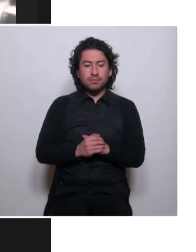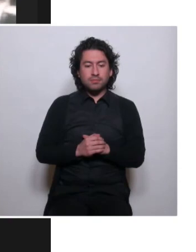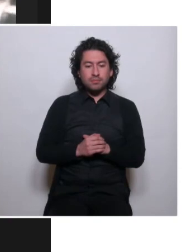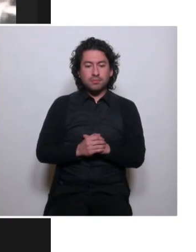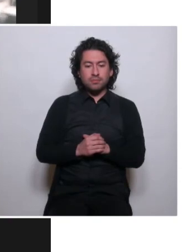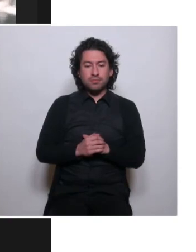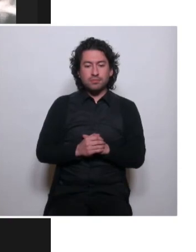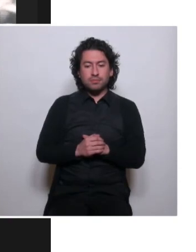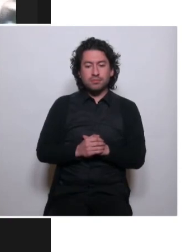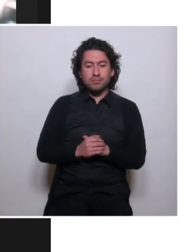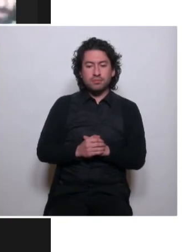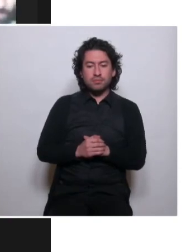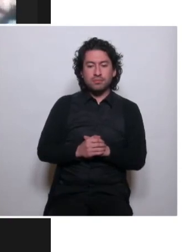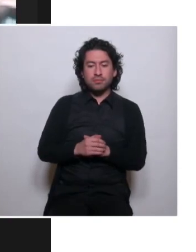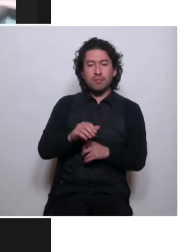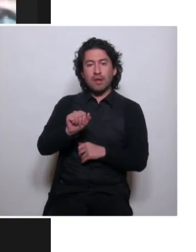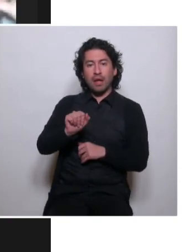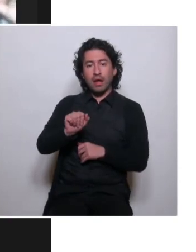Señor Álvaro Jofré.